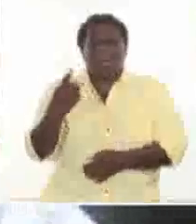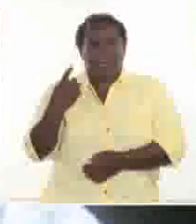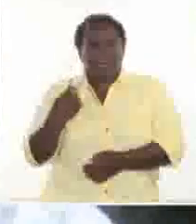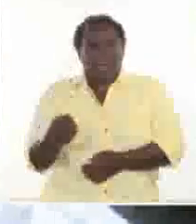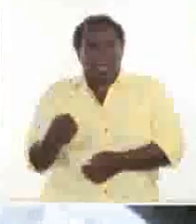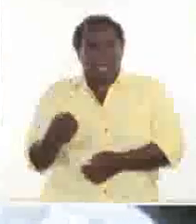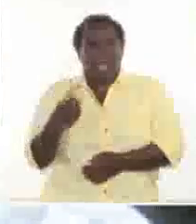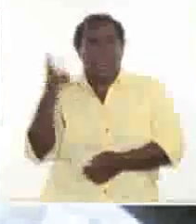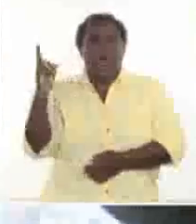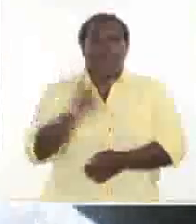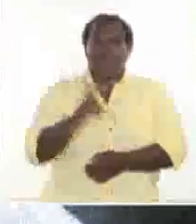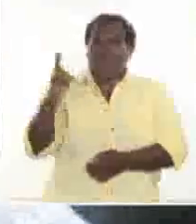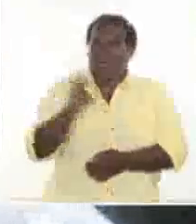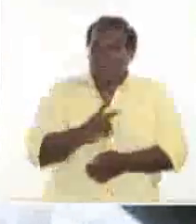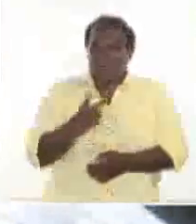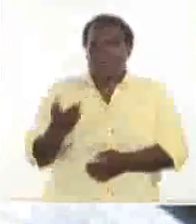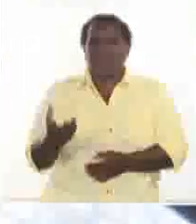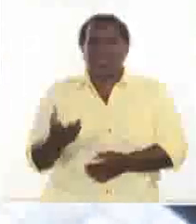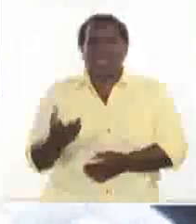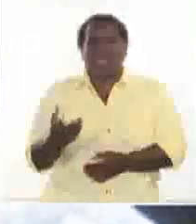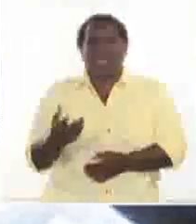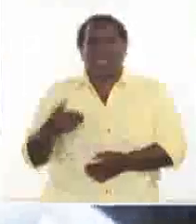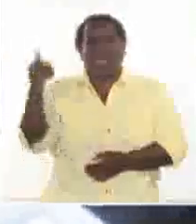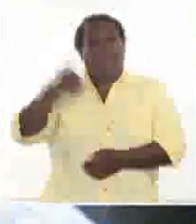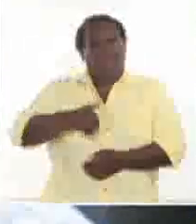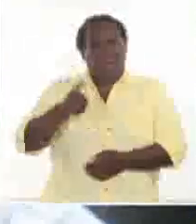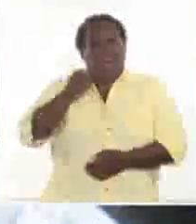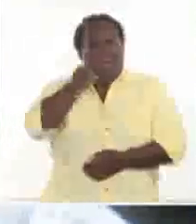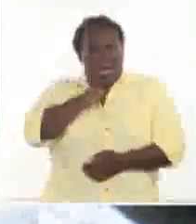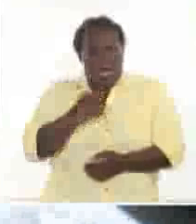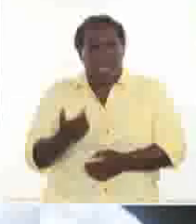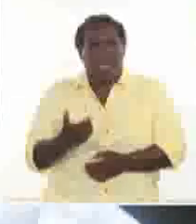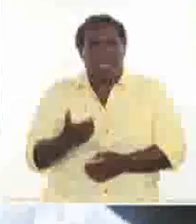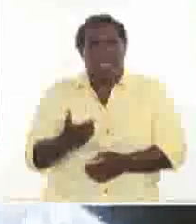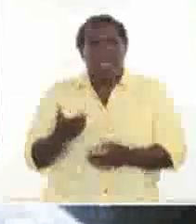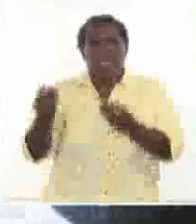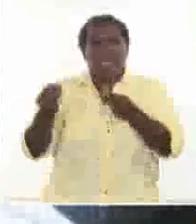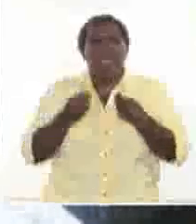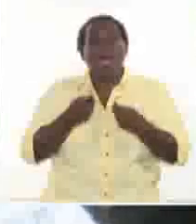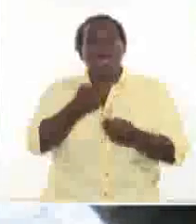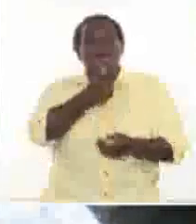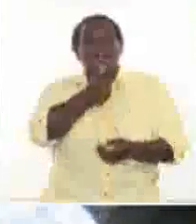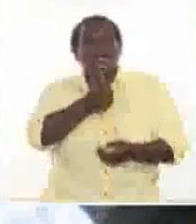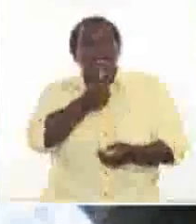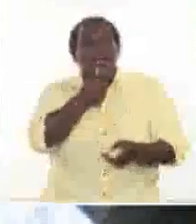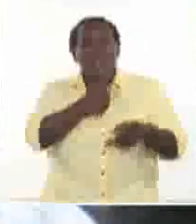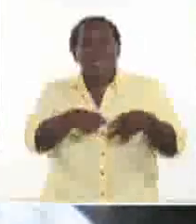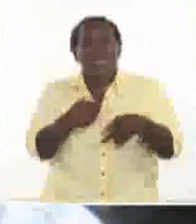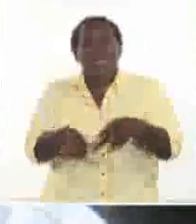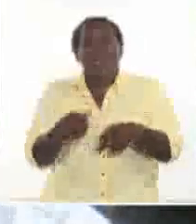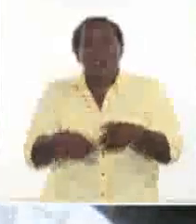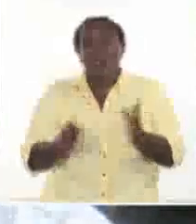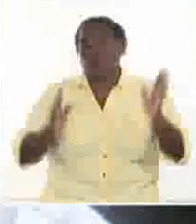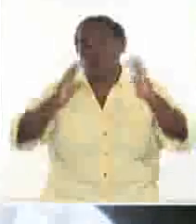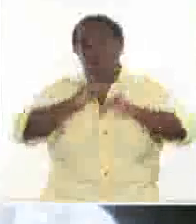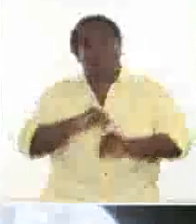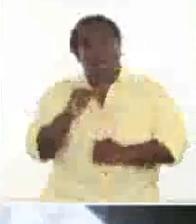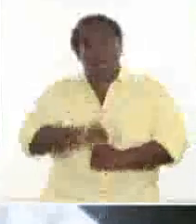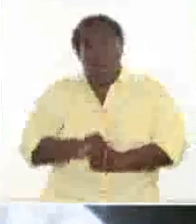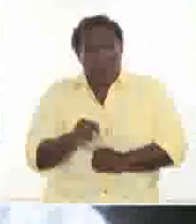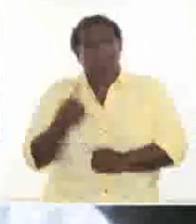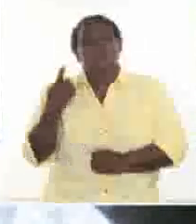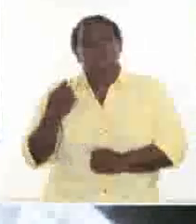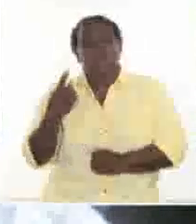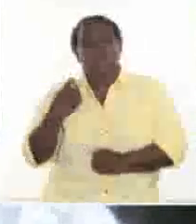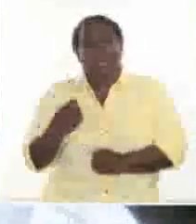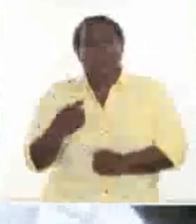se nos visite más a menudo y que se nos facilite muchos recursos que no tenemos ahora en este momento. ¿Cuáles